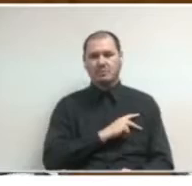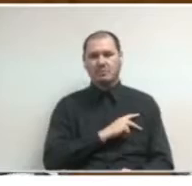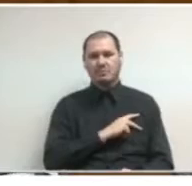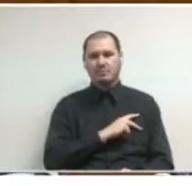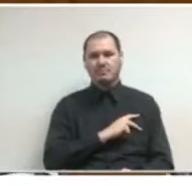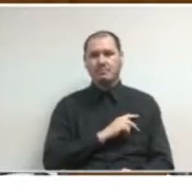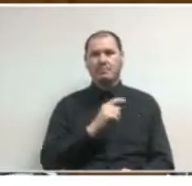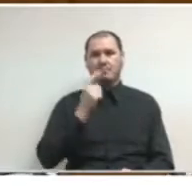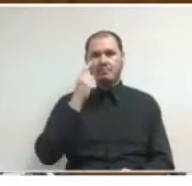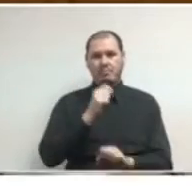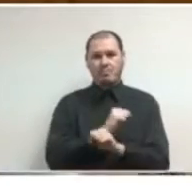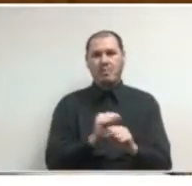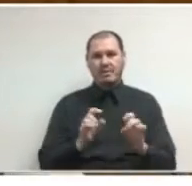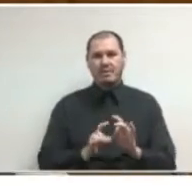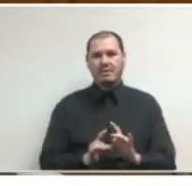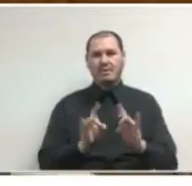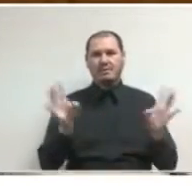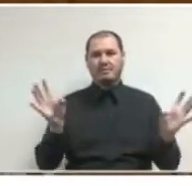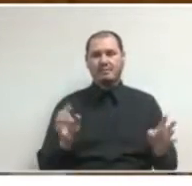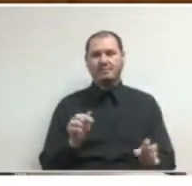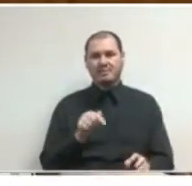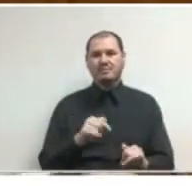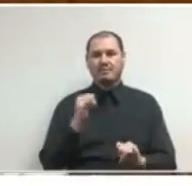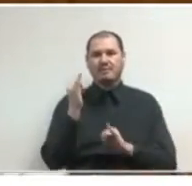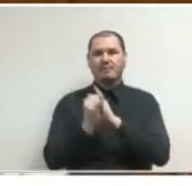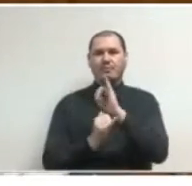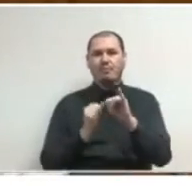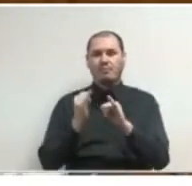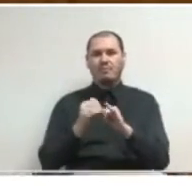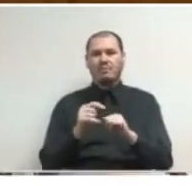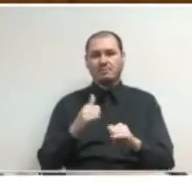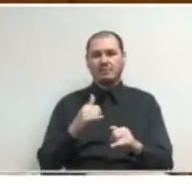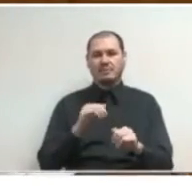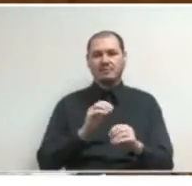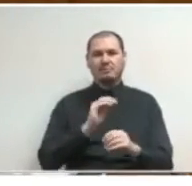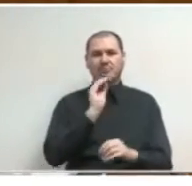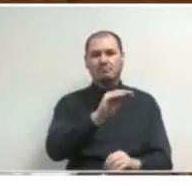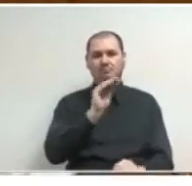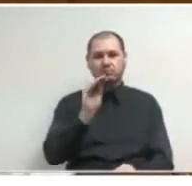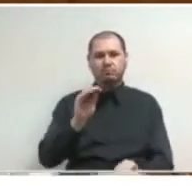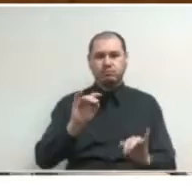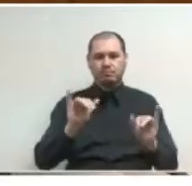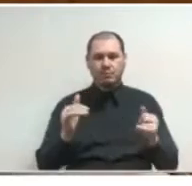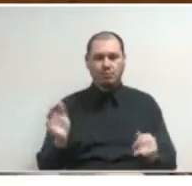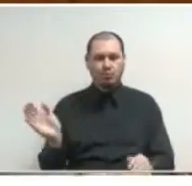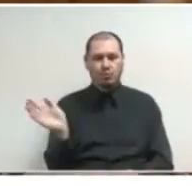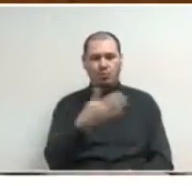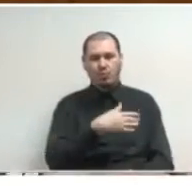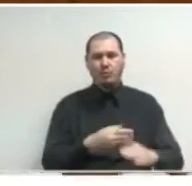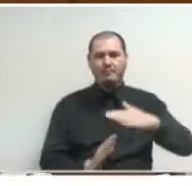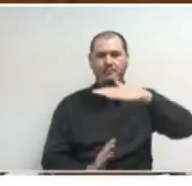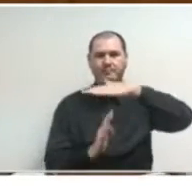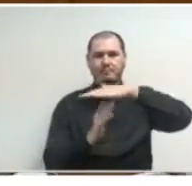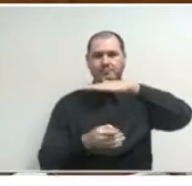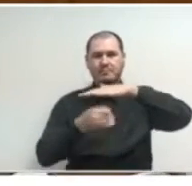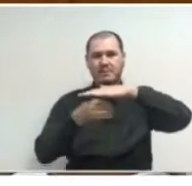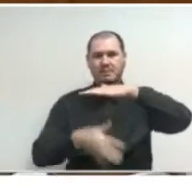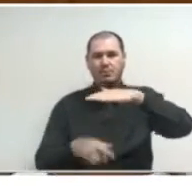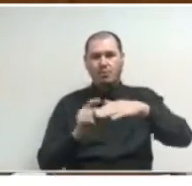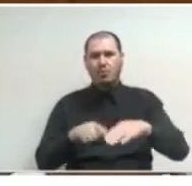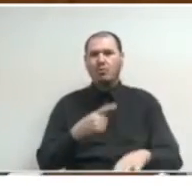personas. Que toma ella o. Informe, se remitió acá o Sema o Cape. Señores ministros. Vamos a tener gabinete,